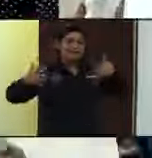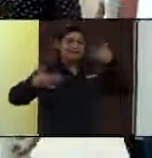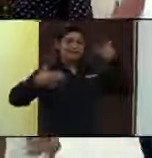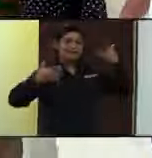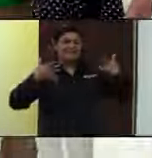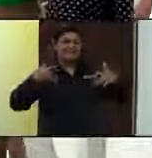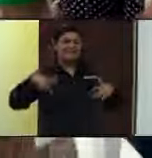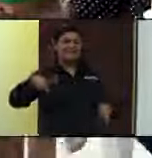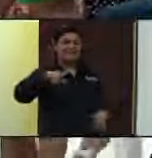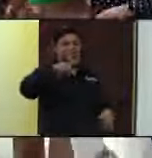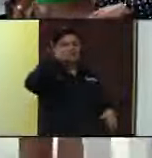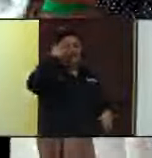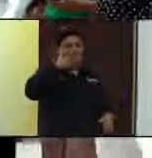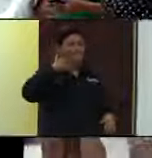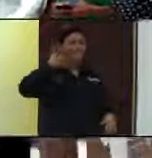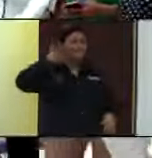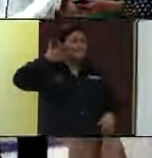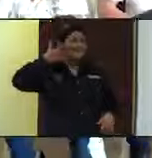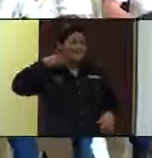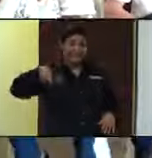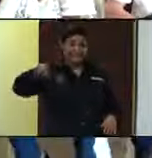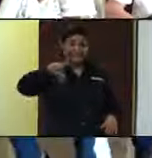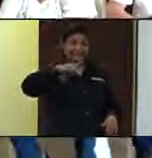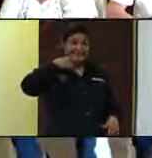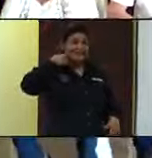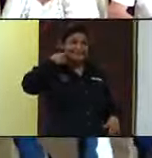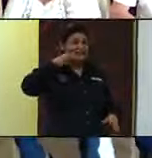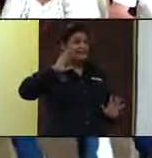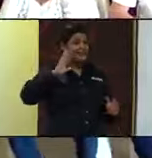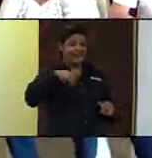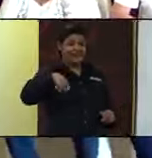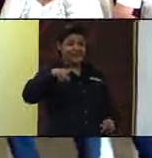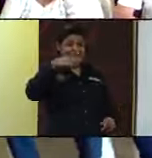ya saben, ¿eh? Hay que sonreír, ¿eh? Si no, ya saben.